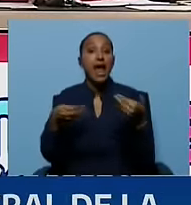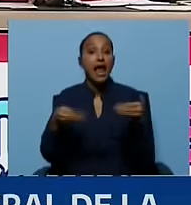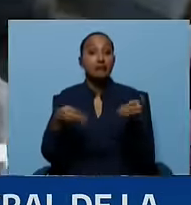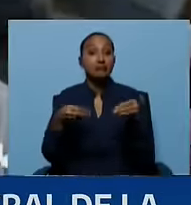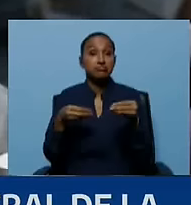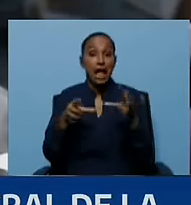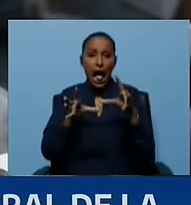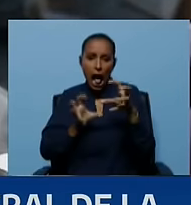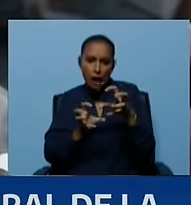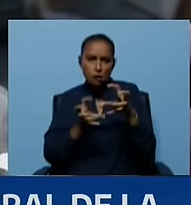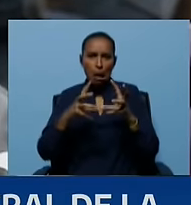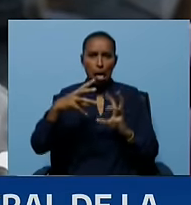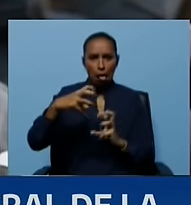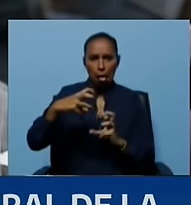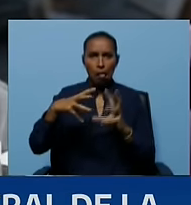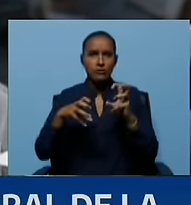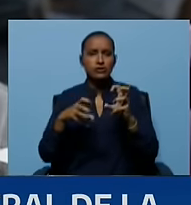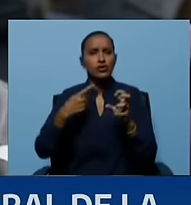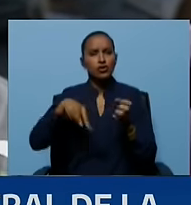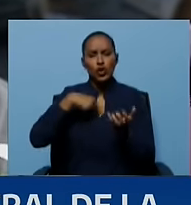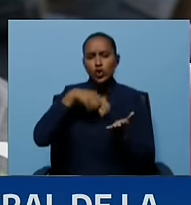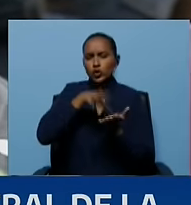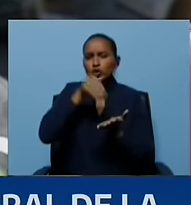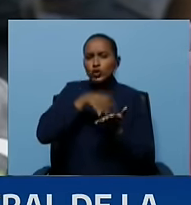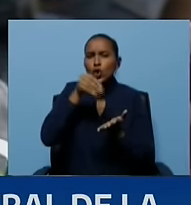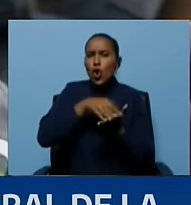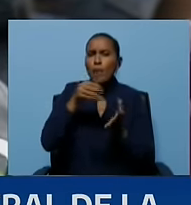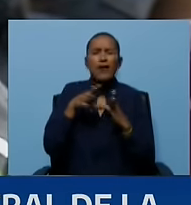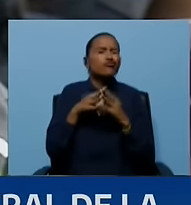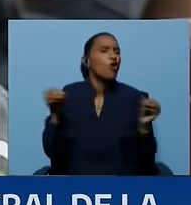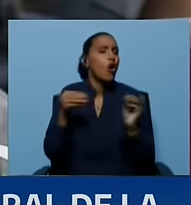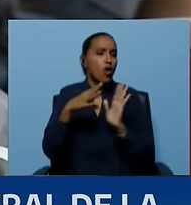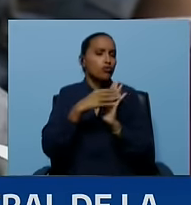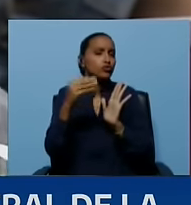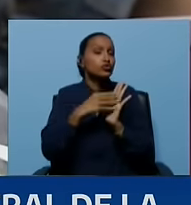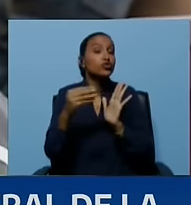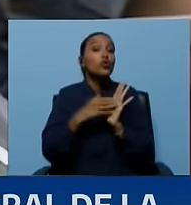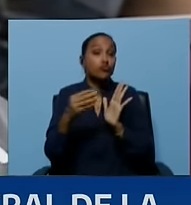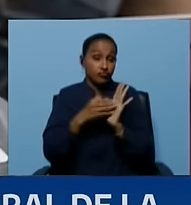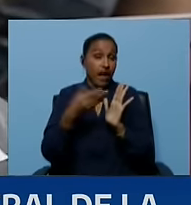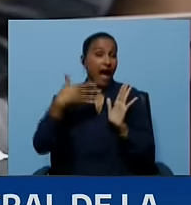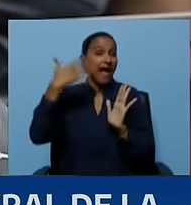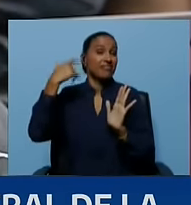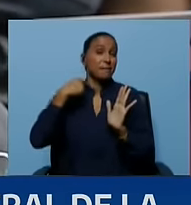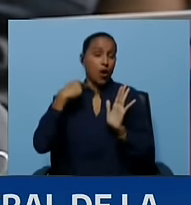nosotros le sacamos todas las fotocopias que podíamos. Así se llamaba en la época, fotocopia.